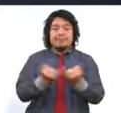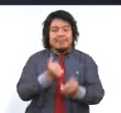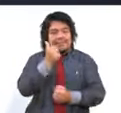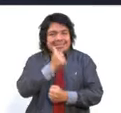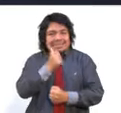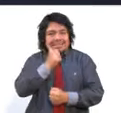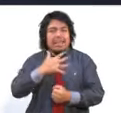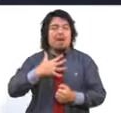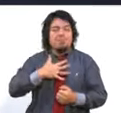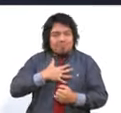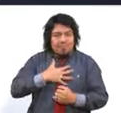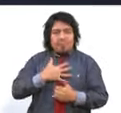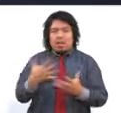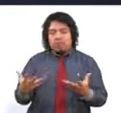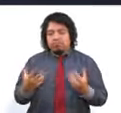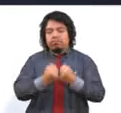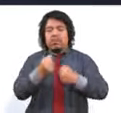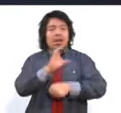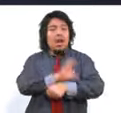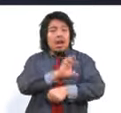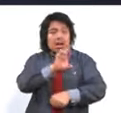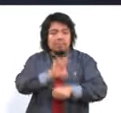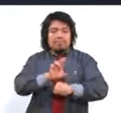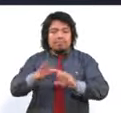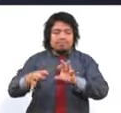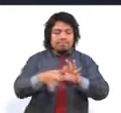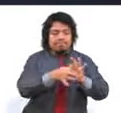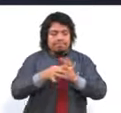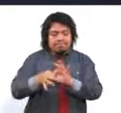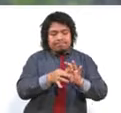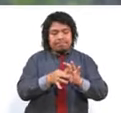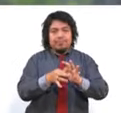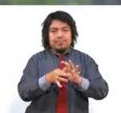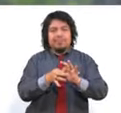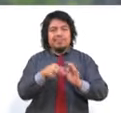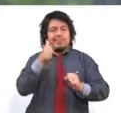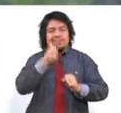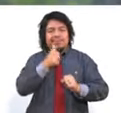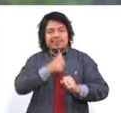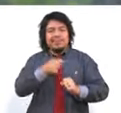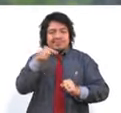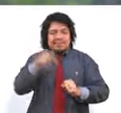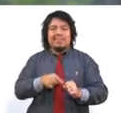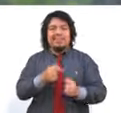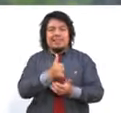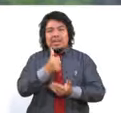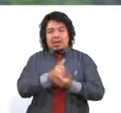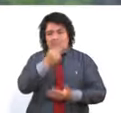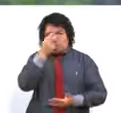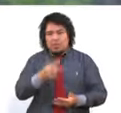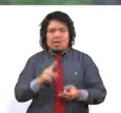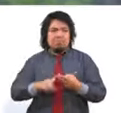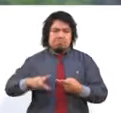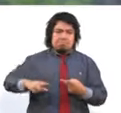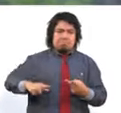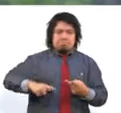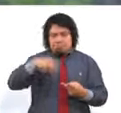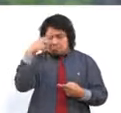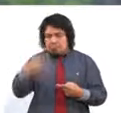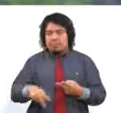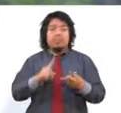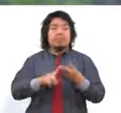siempre por la coordinación que tenemos con la Ciudad de México y también con